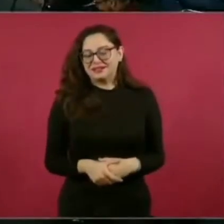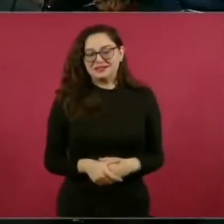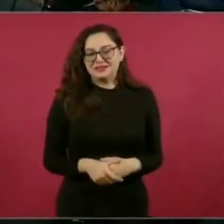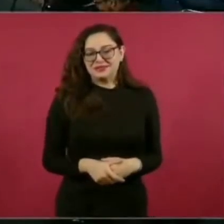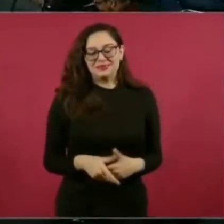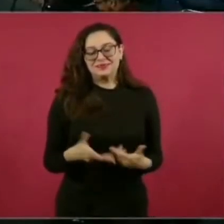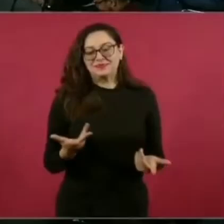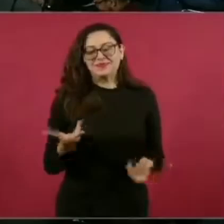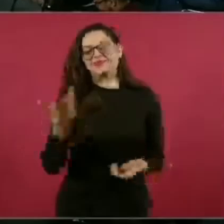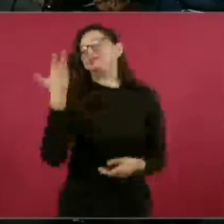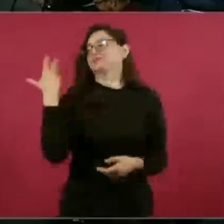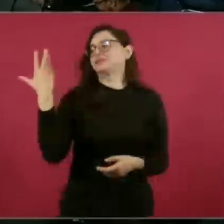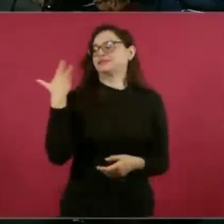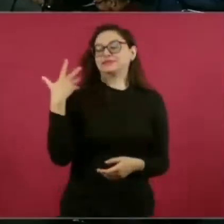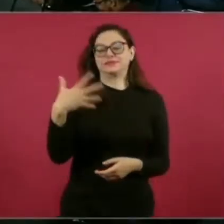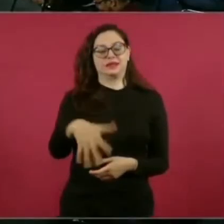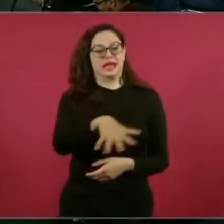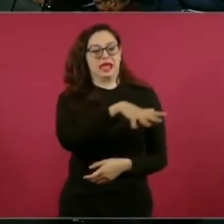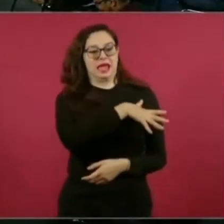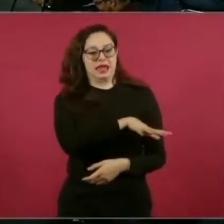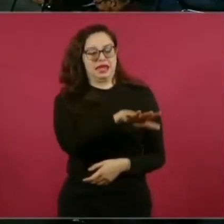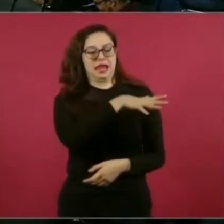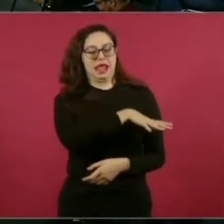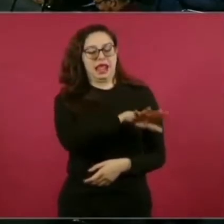al general